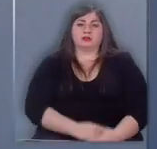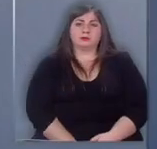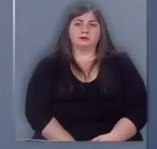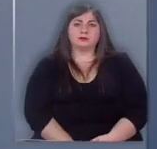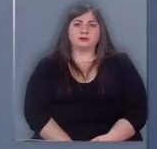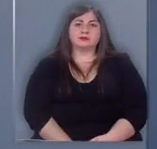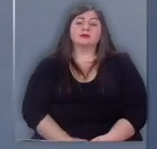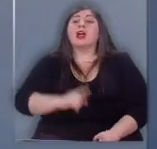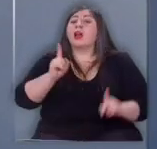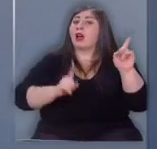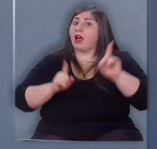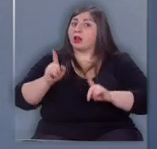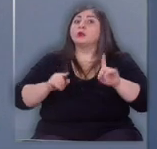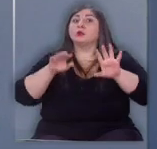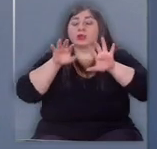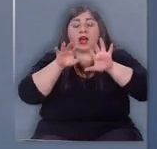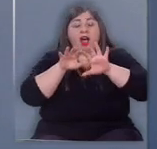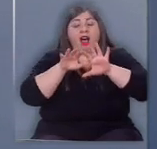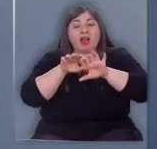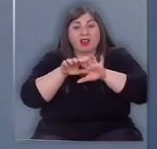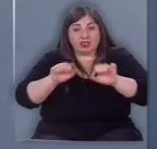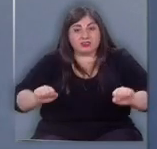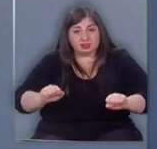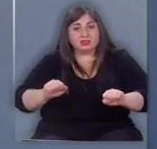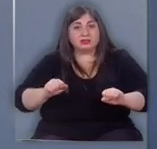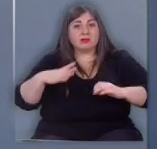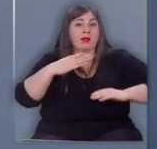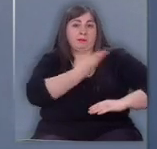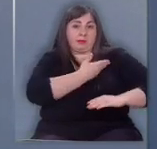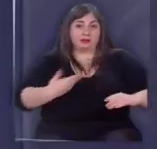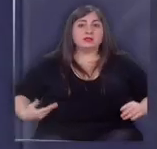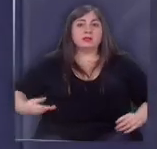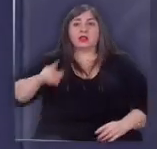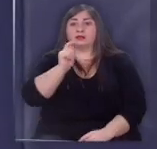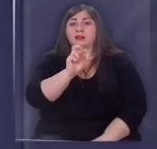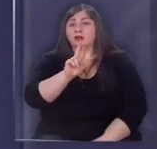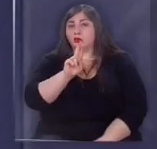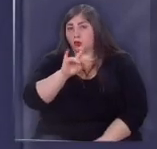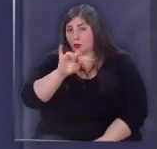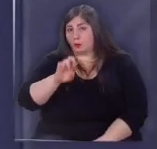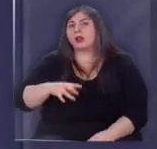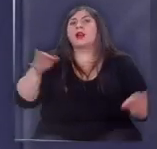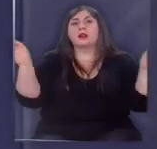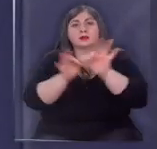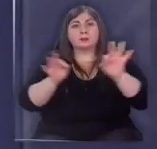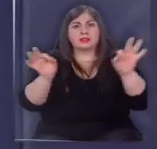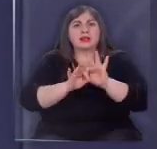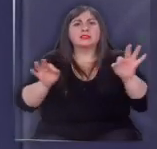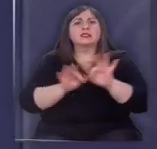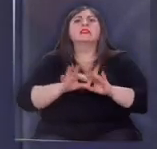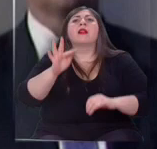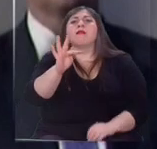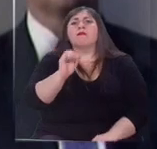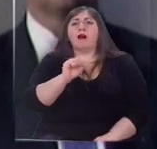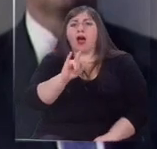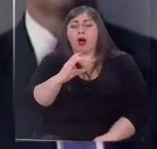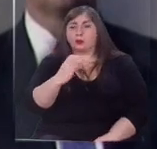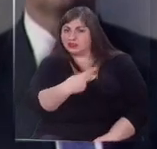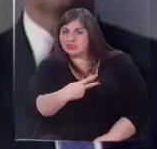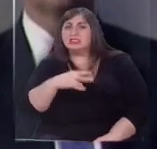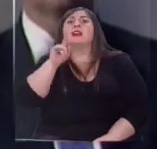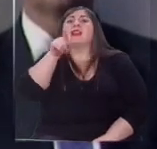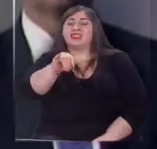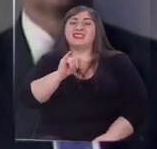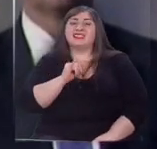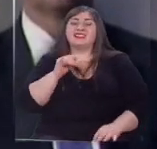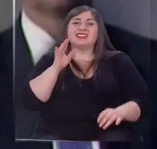Aunque las decisiones han sido tomadas por el presidente Donald Trump, las explicaciones las ha tenido que dar Anthony Fauci, el director del